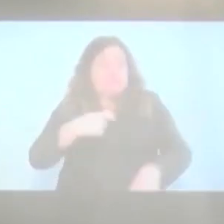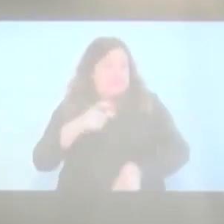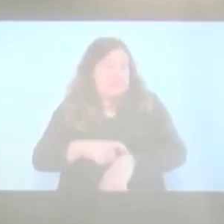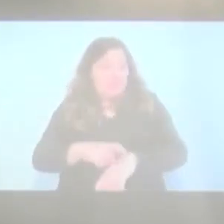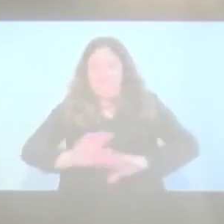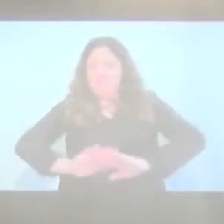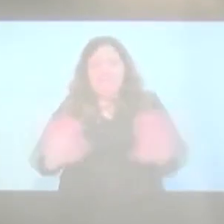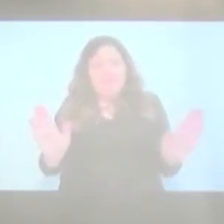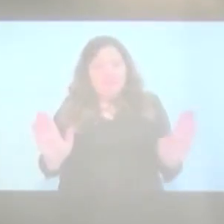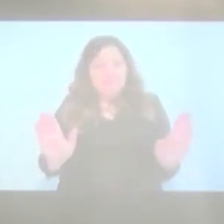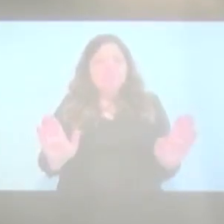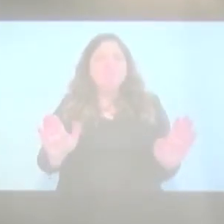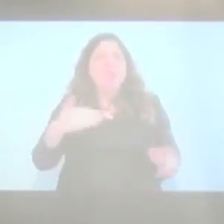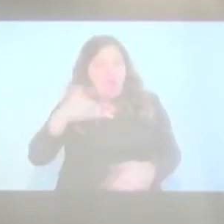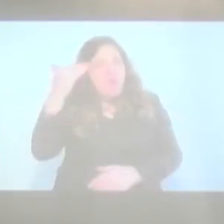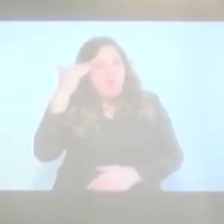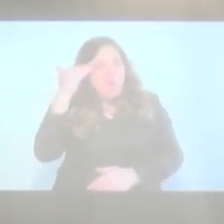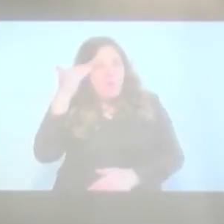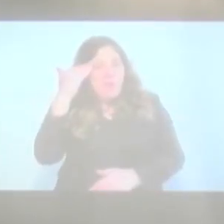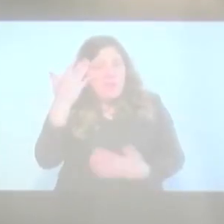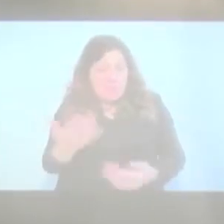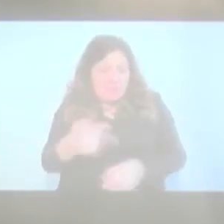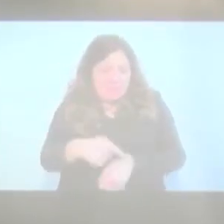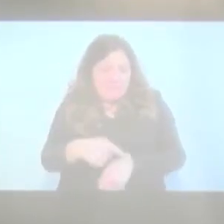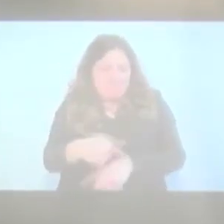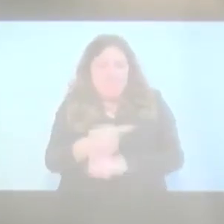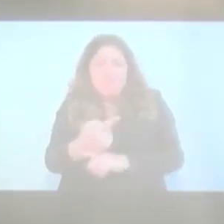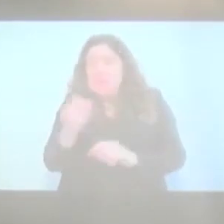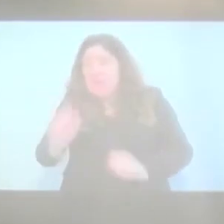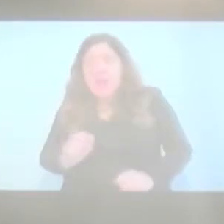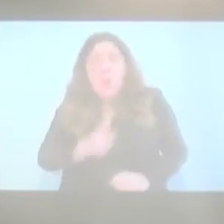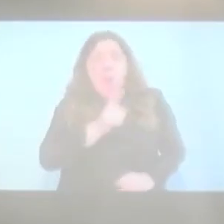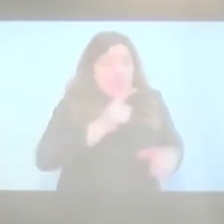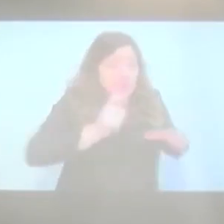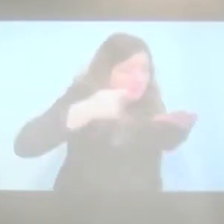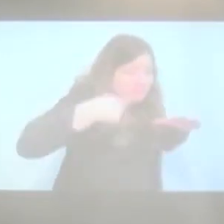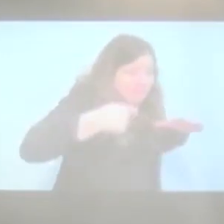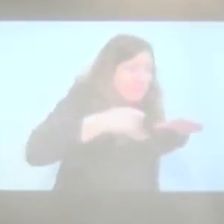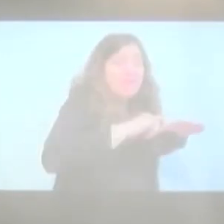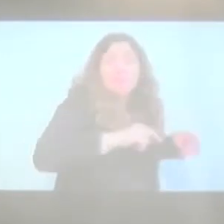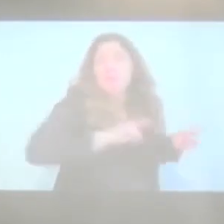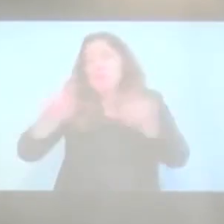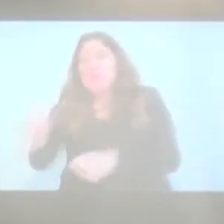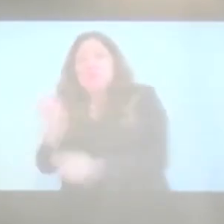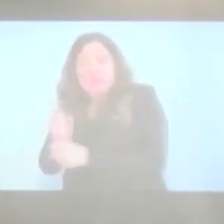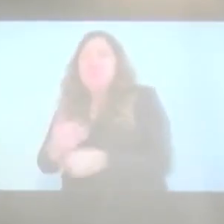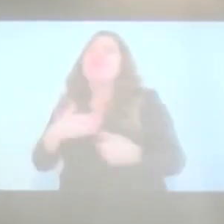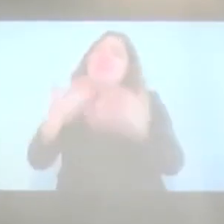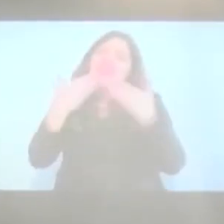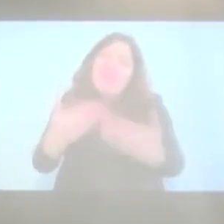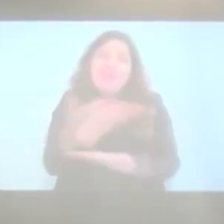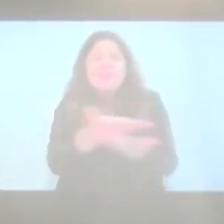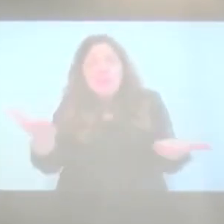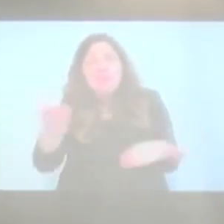que tenemos apenas algunos minutitos para almorzar antes de continuar, pero les agradezco muchísimo la presentación a cada uno de